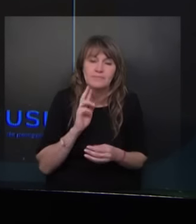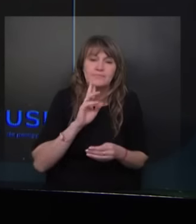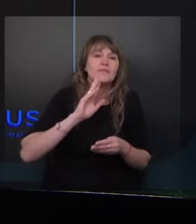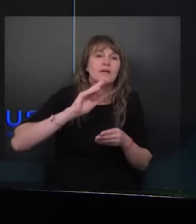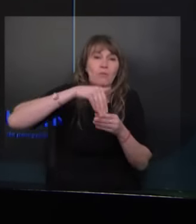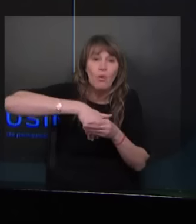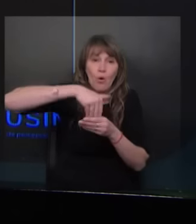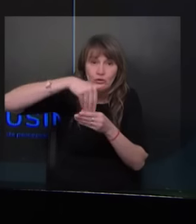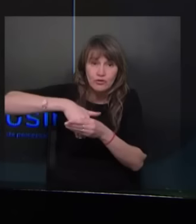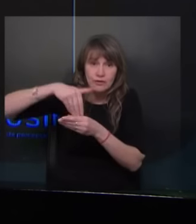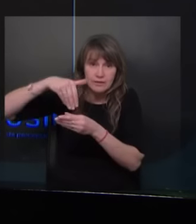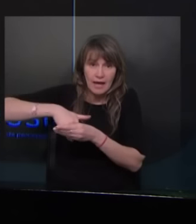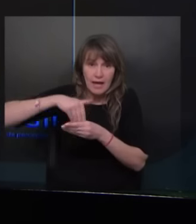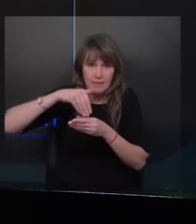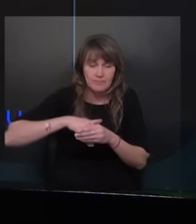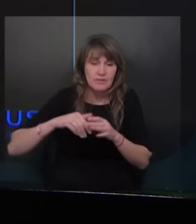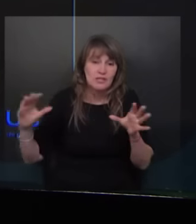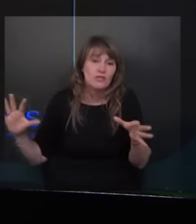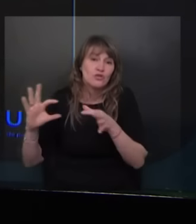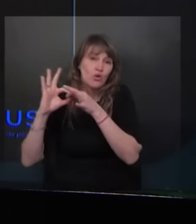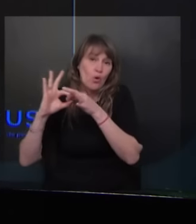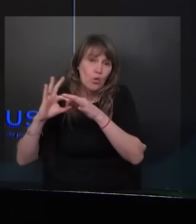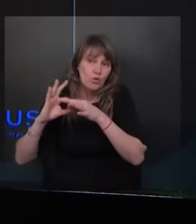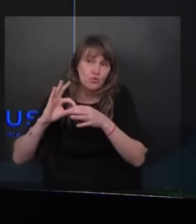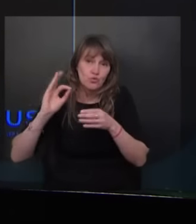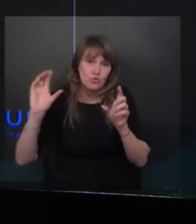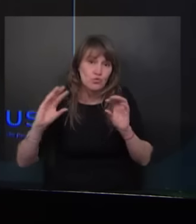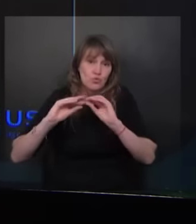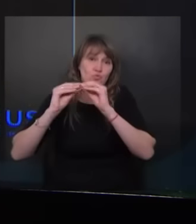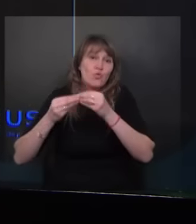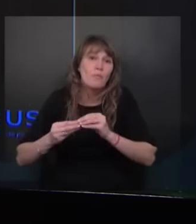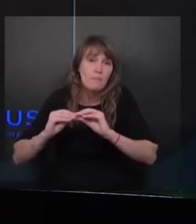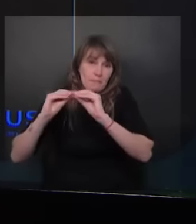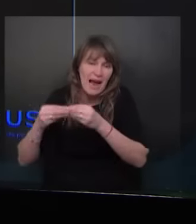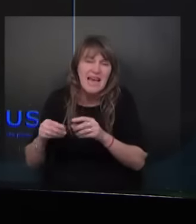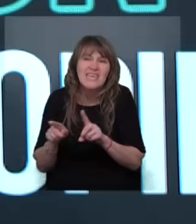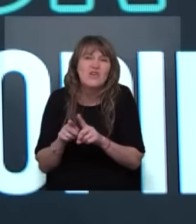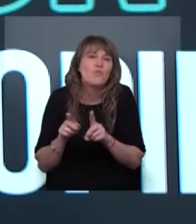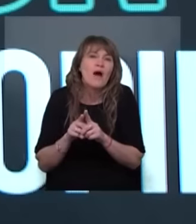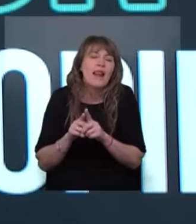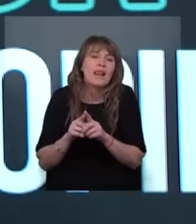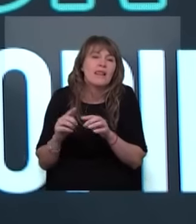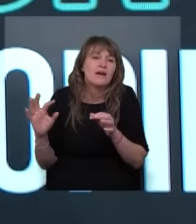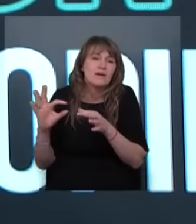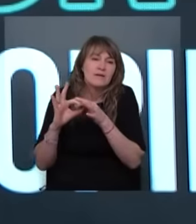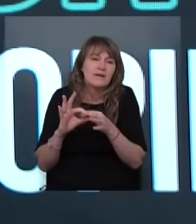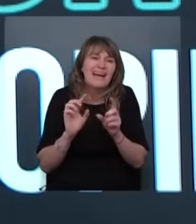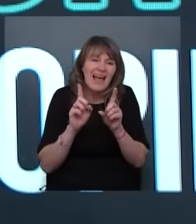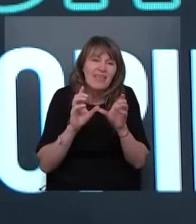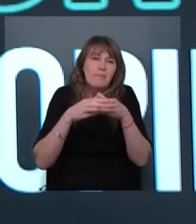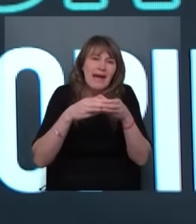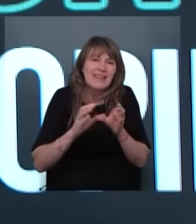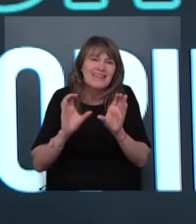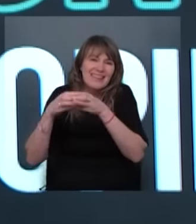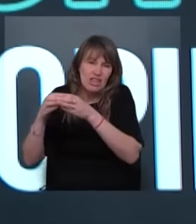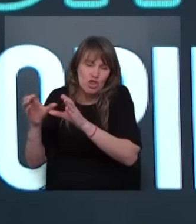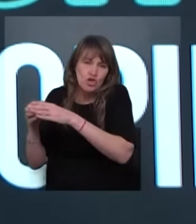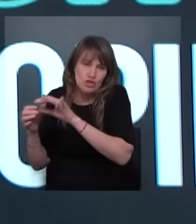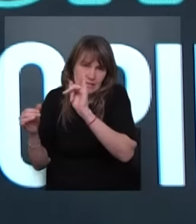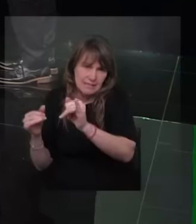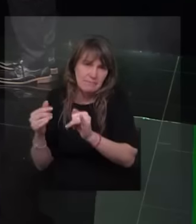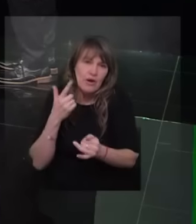obtuvo que obtuvo la suma de todos los partidos de la coalición estamos hablando que esta interna no sumó coalición sino partidos individuales pero para este